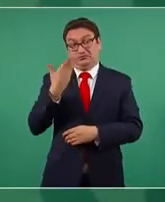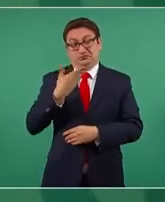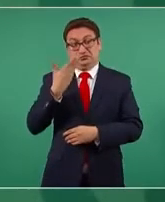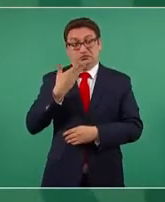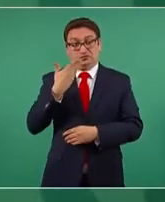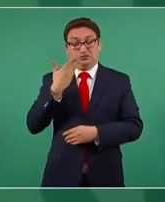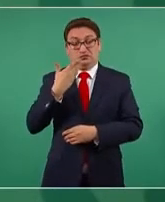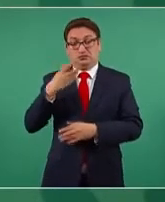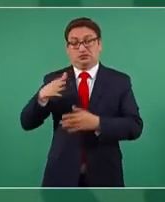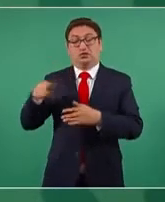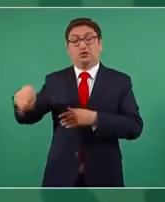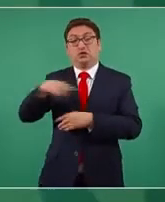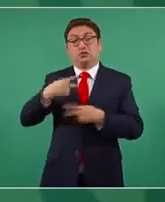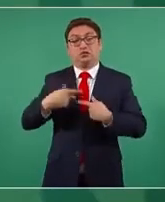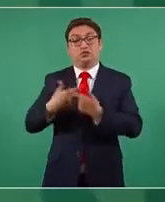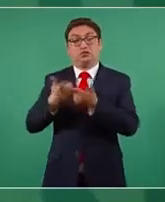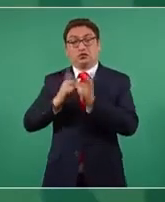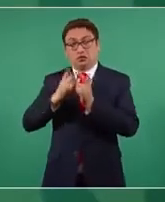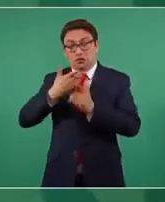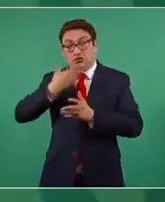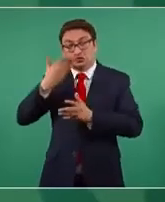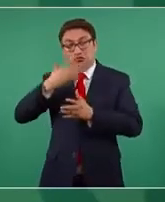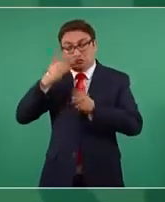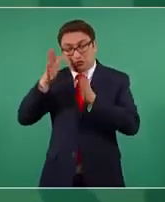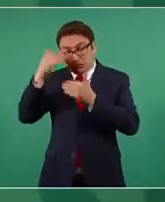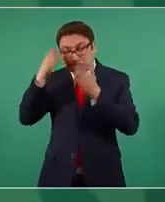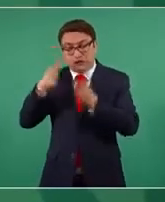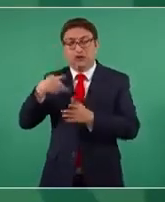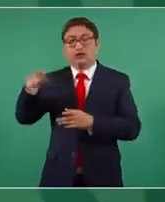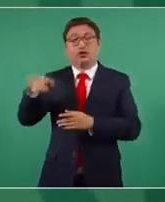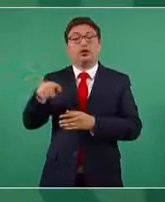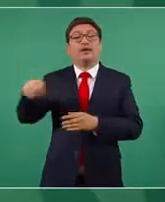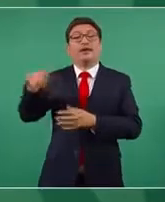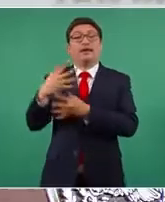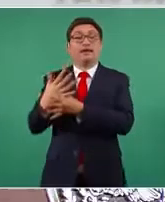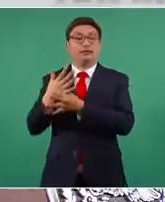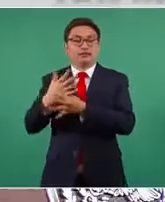del conservadurismo. No lo dicen, este lo ponen